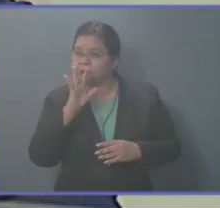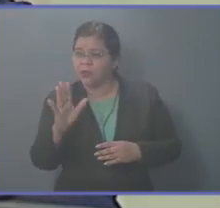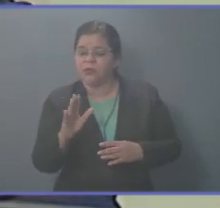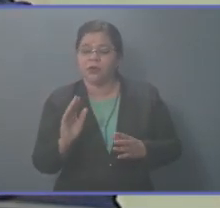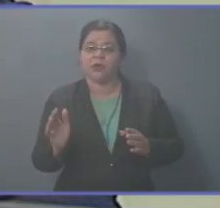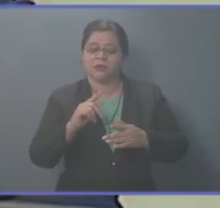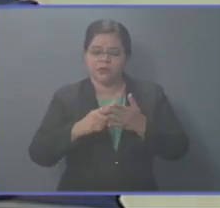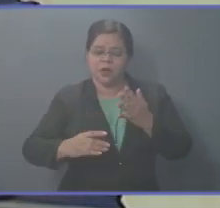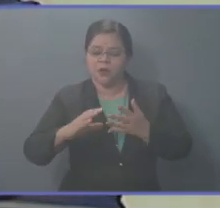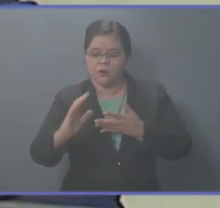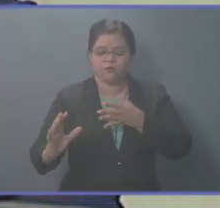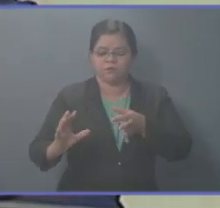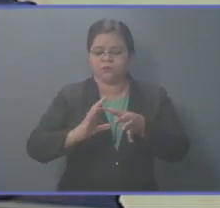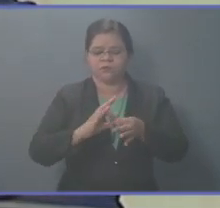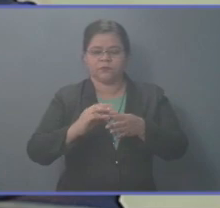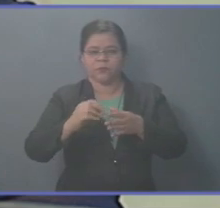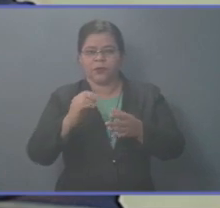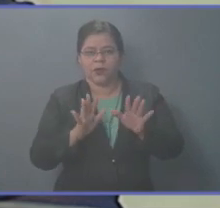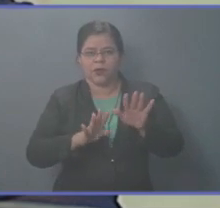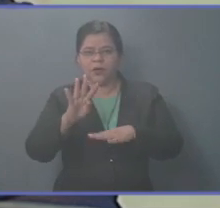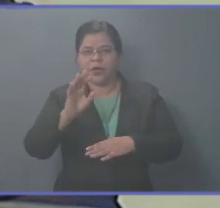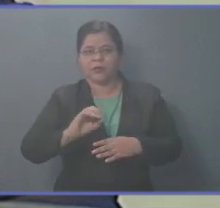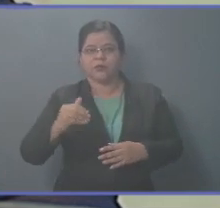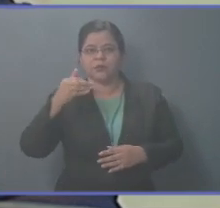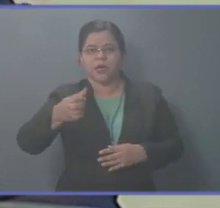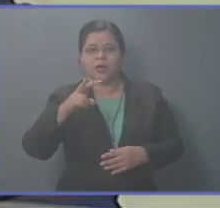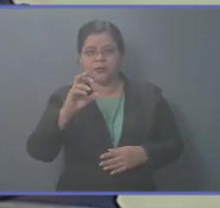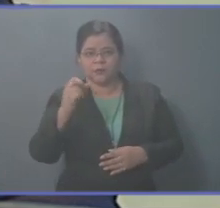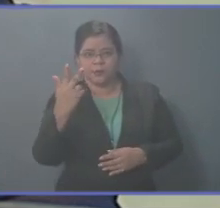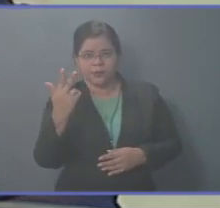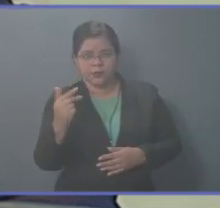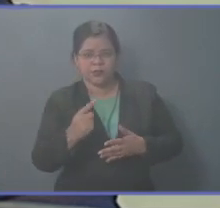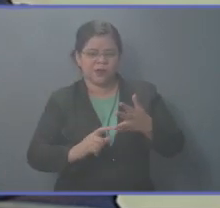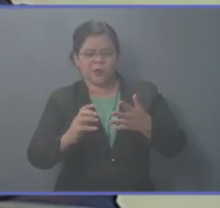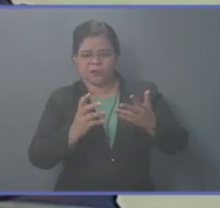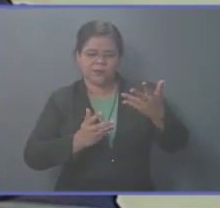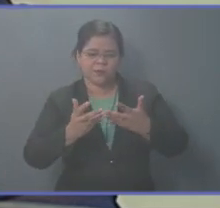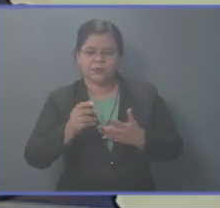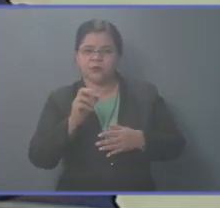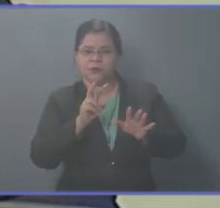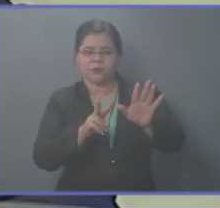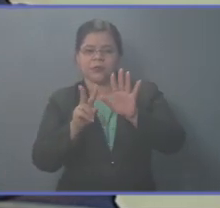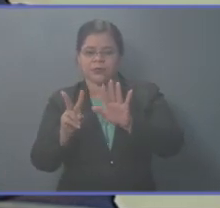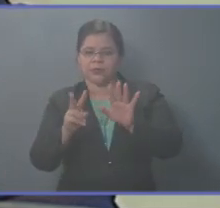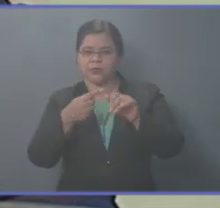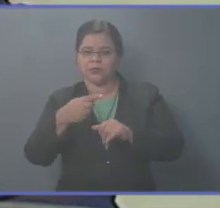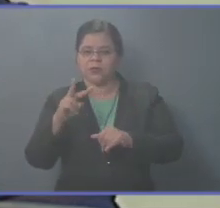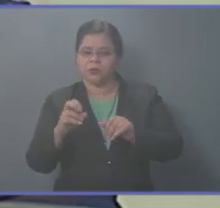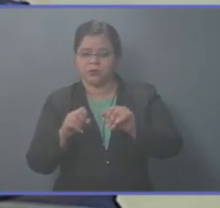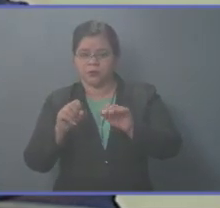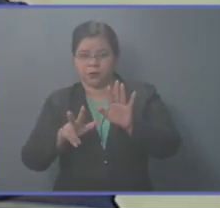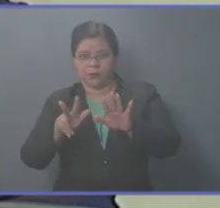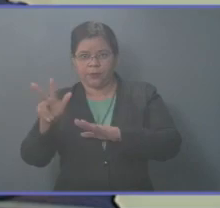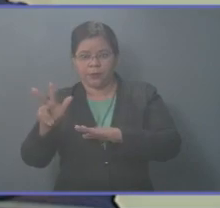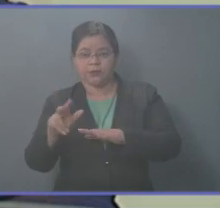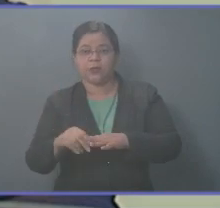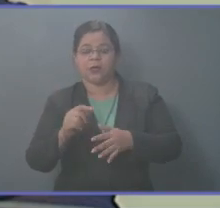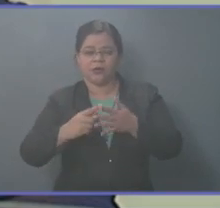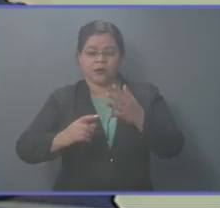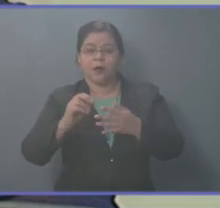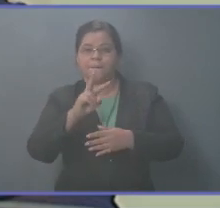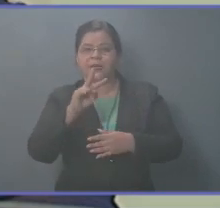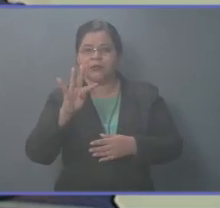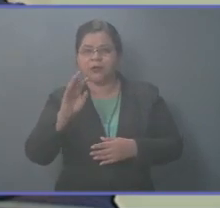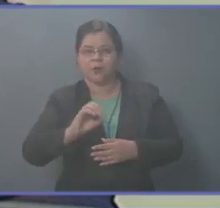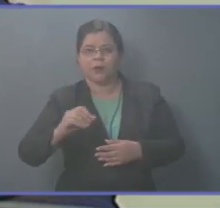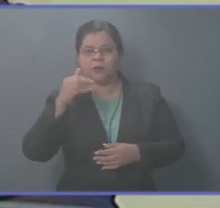de la Constitución, sentencia de 14 de octubre de 2013, inconstitucionalidad 77-2013 y sentencia de 24